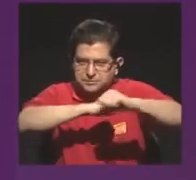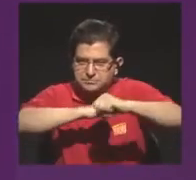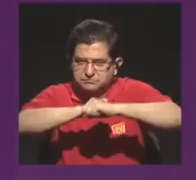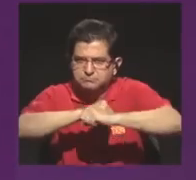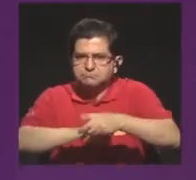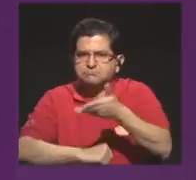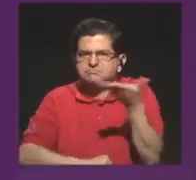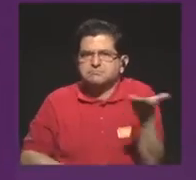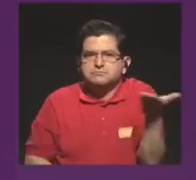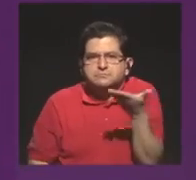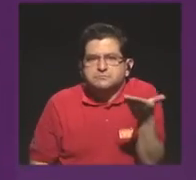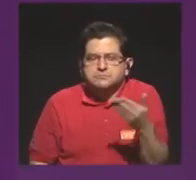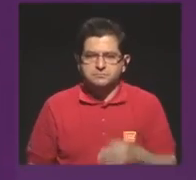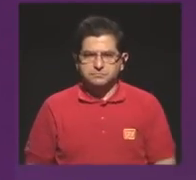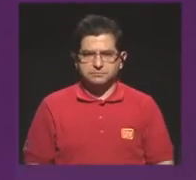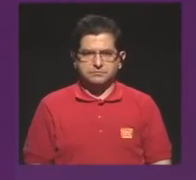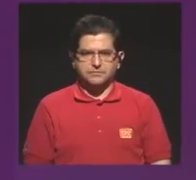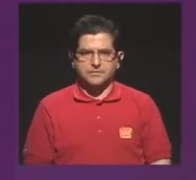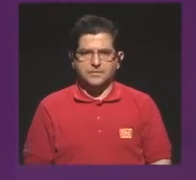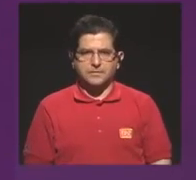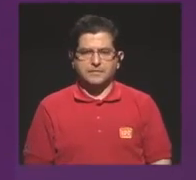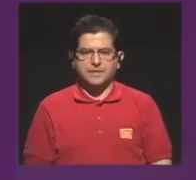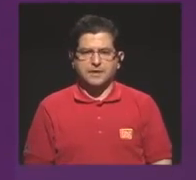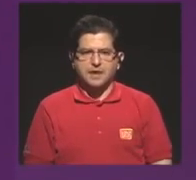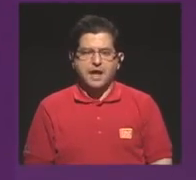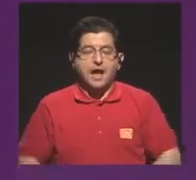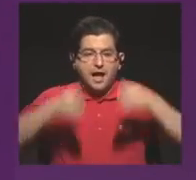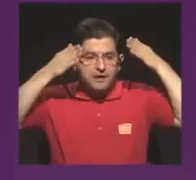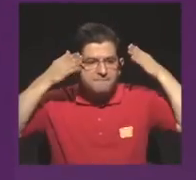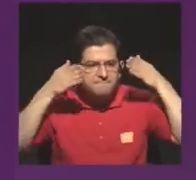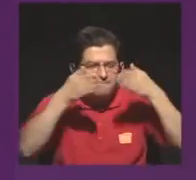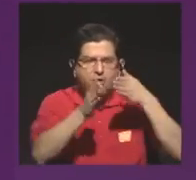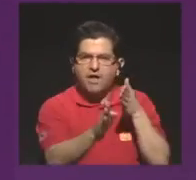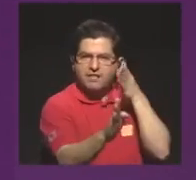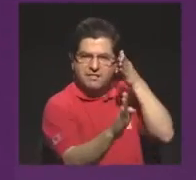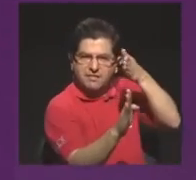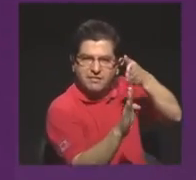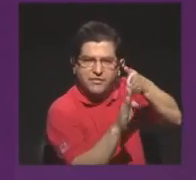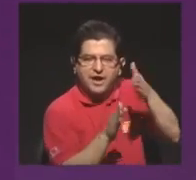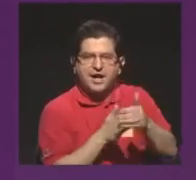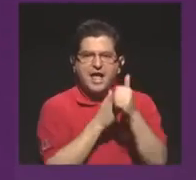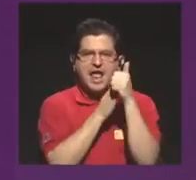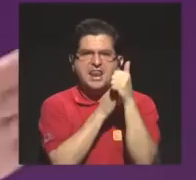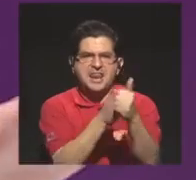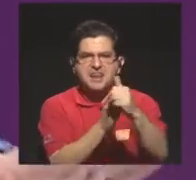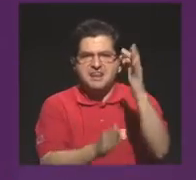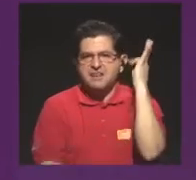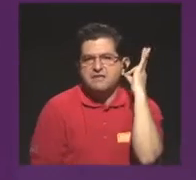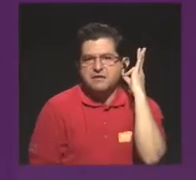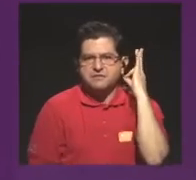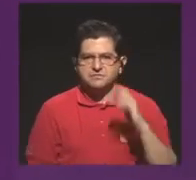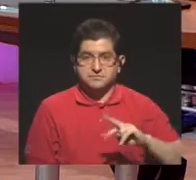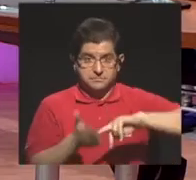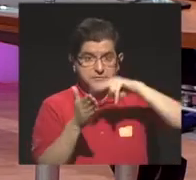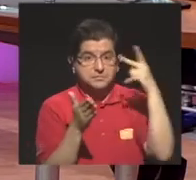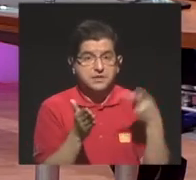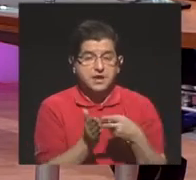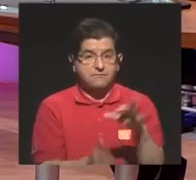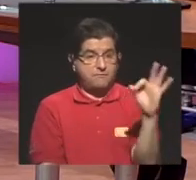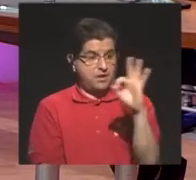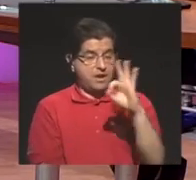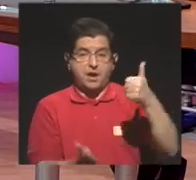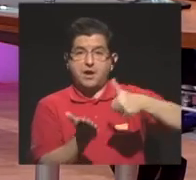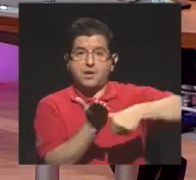publicitaria que se generó fue dirigida concretamente a las lideresas. Estamos hablando que en febrero